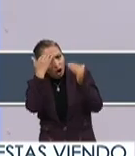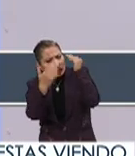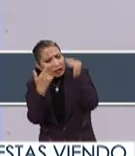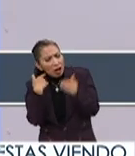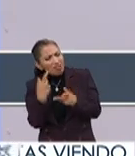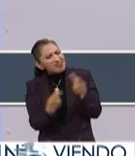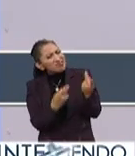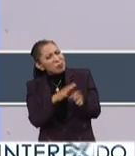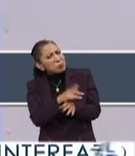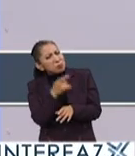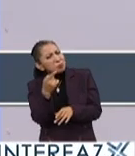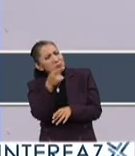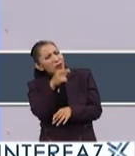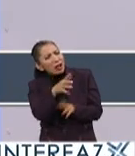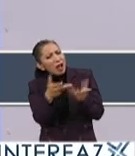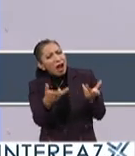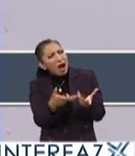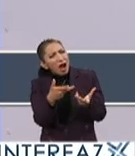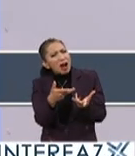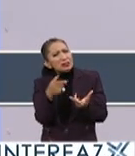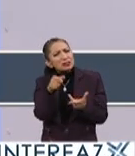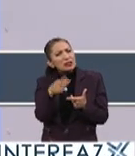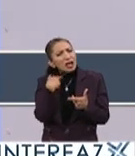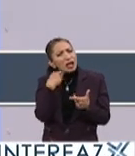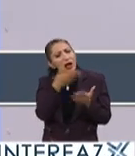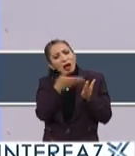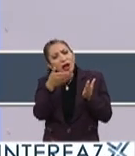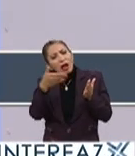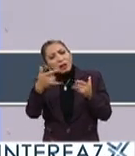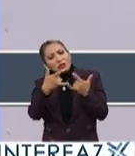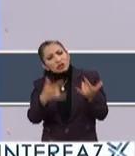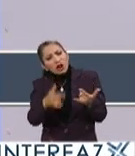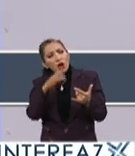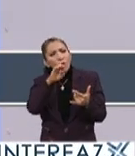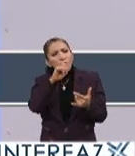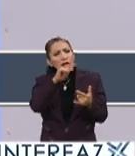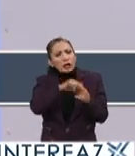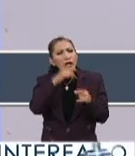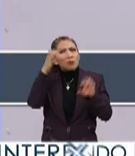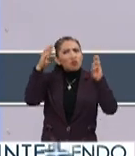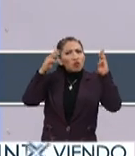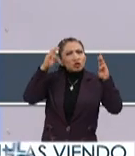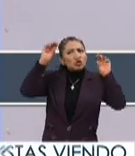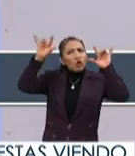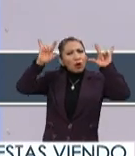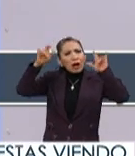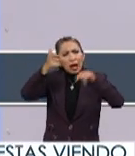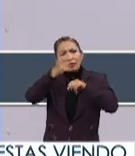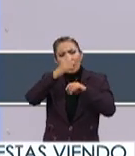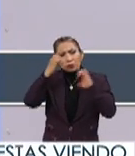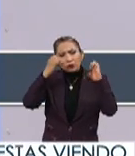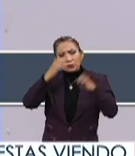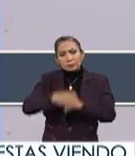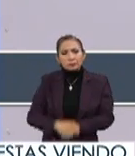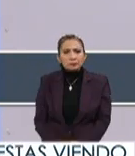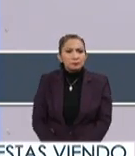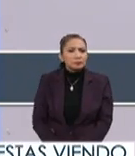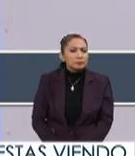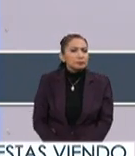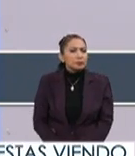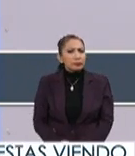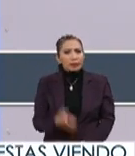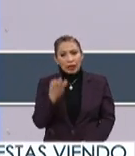a preguntar cómo se ha realizado el discurso tanto curatorial y museográfico de cada una de las exposiciones. No, y